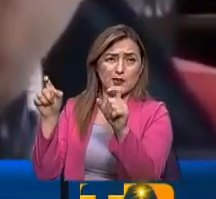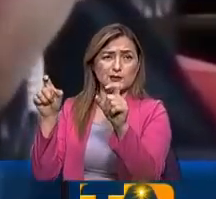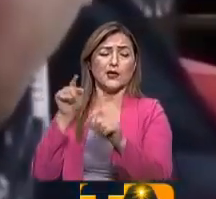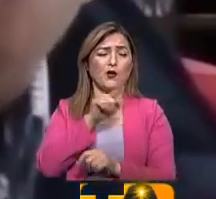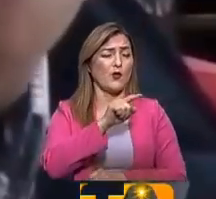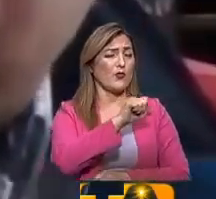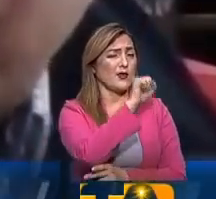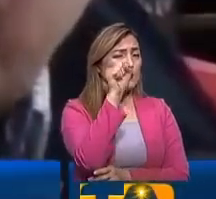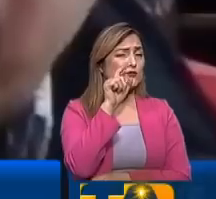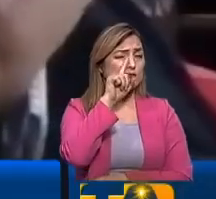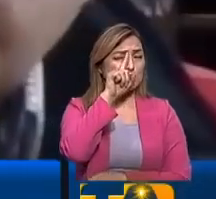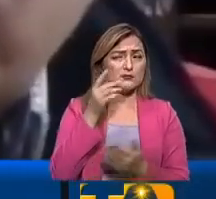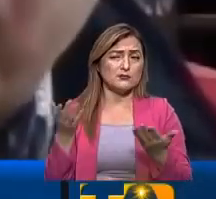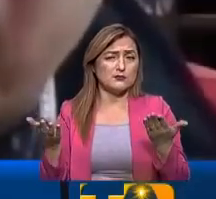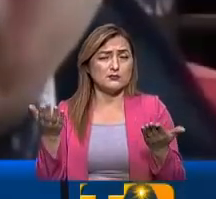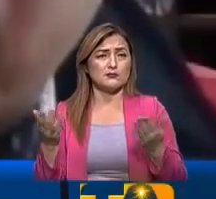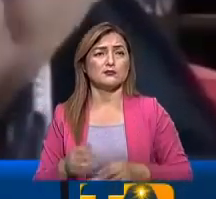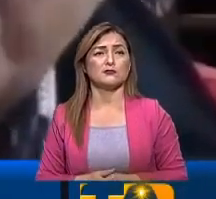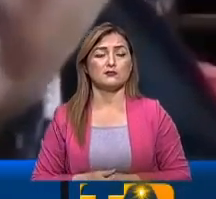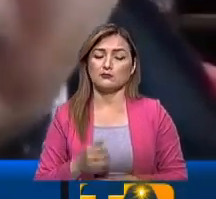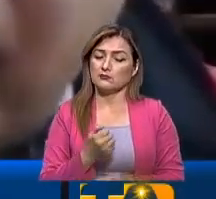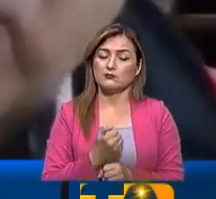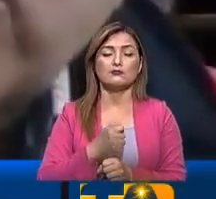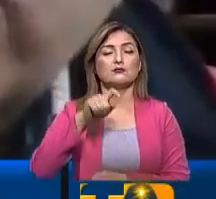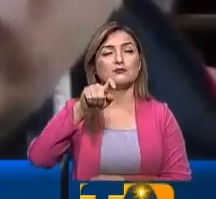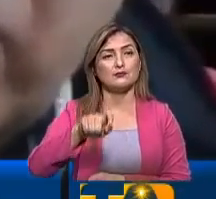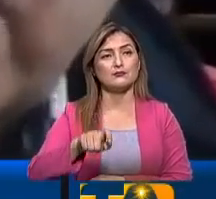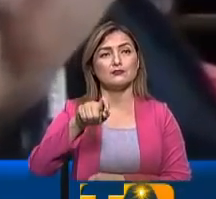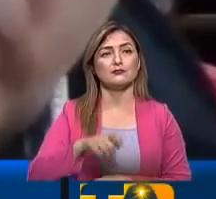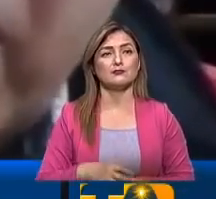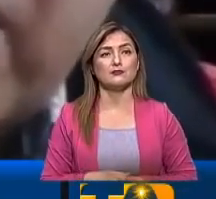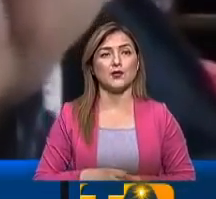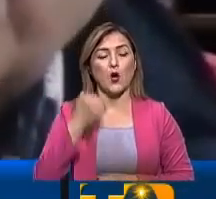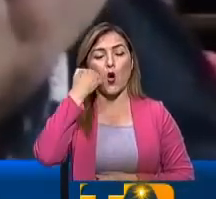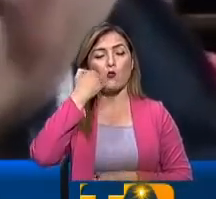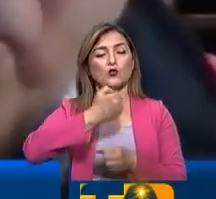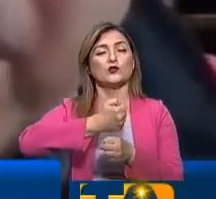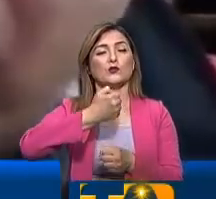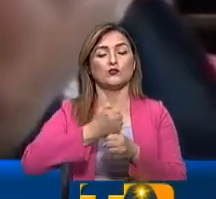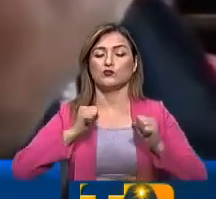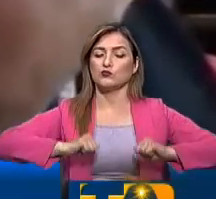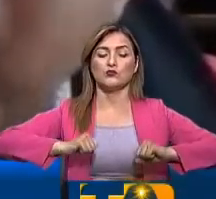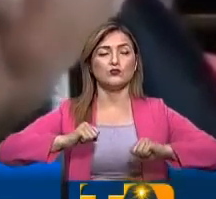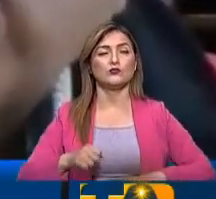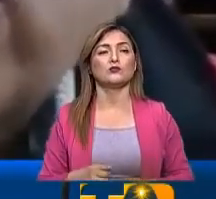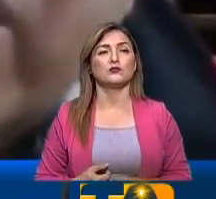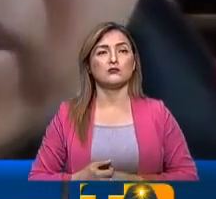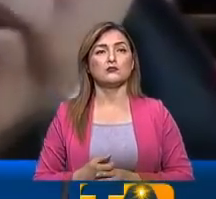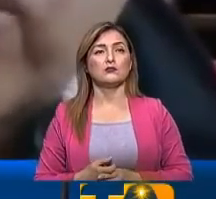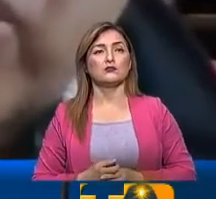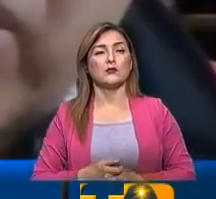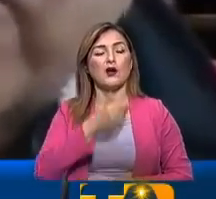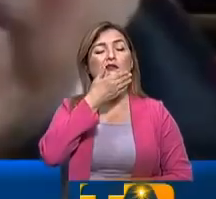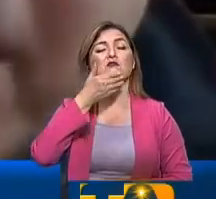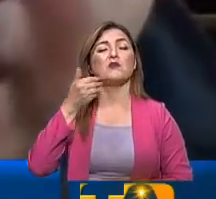si se trata de ganar, los trabajadores también necesitamos condiciones adecuadas para poder justamente mejorar